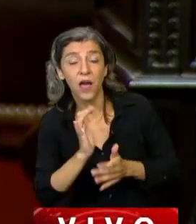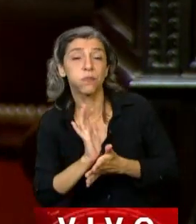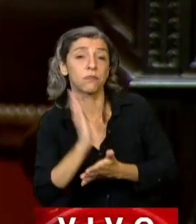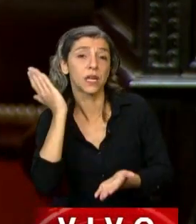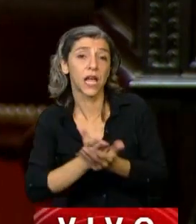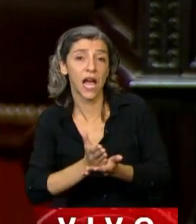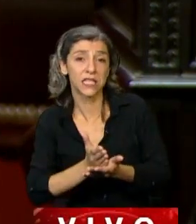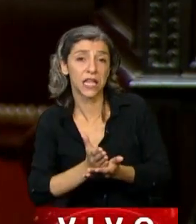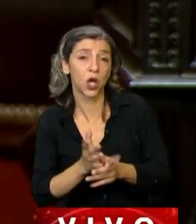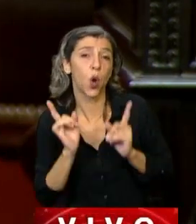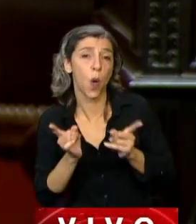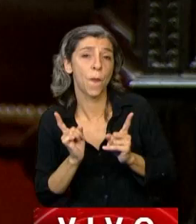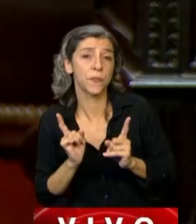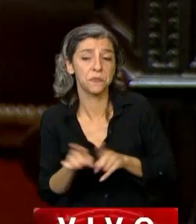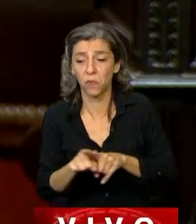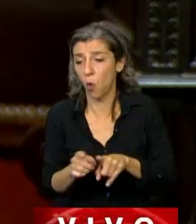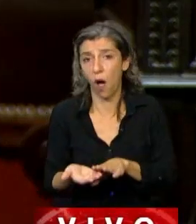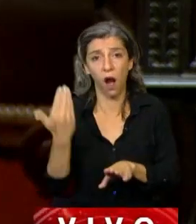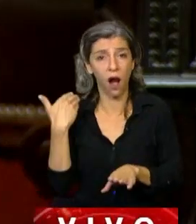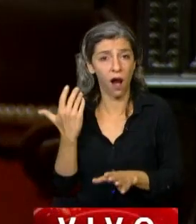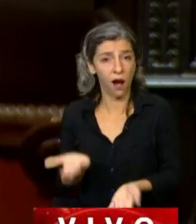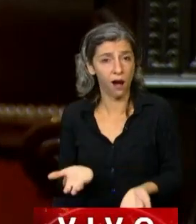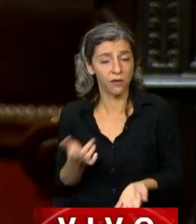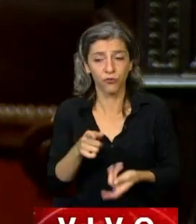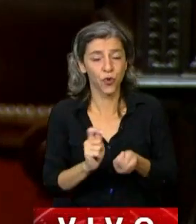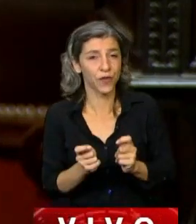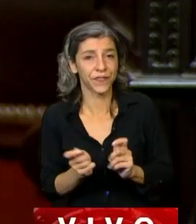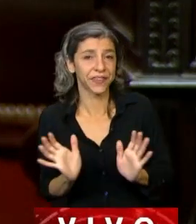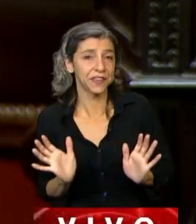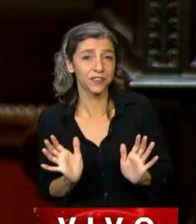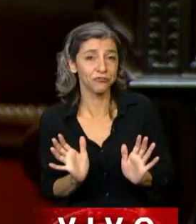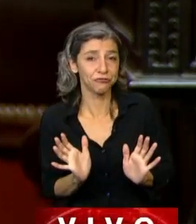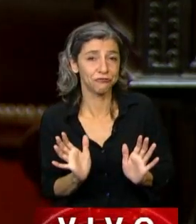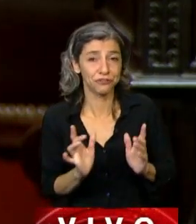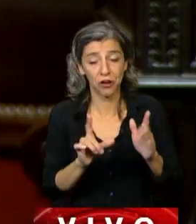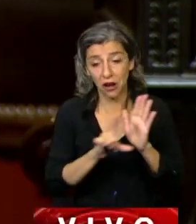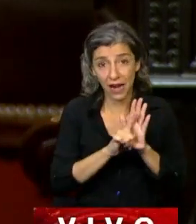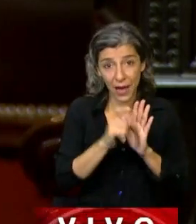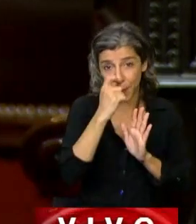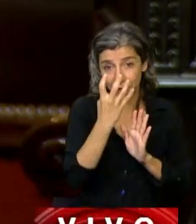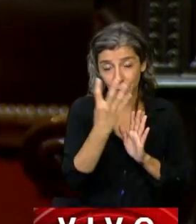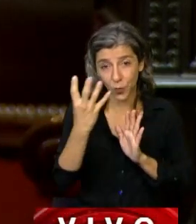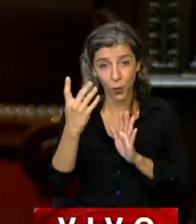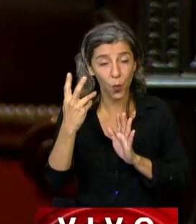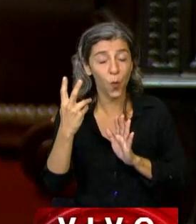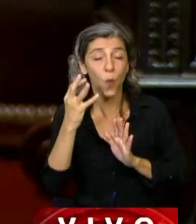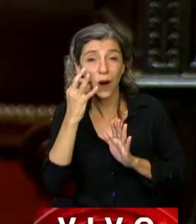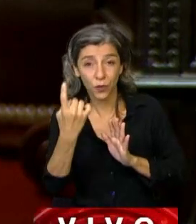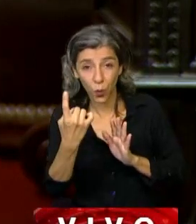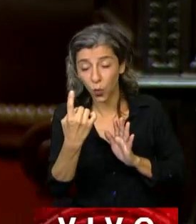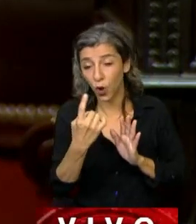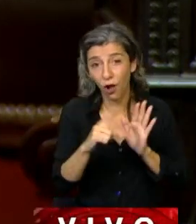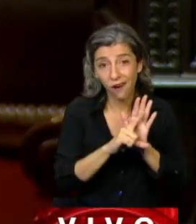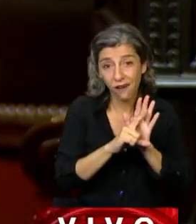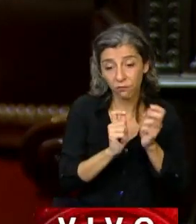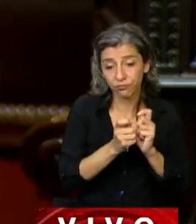castigar. Tal es así que la modificación es de un solo artículo de la Ley 24.441. Es lo único